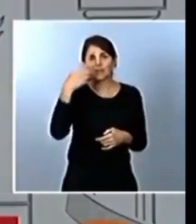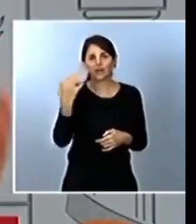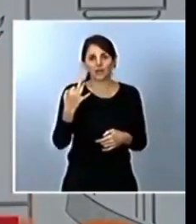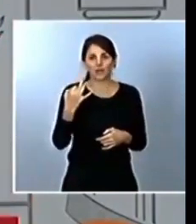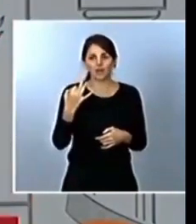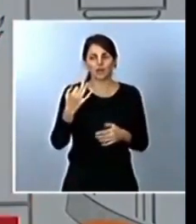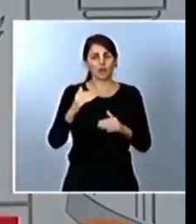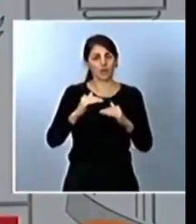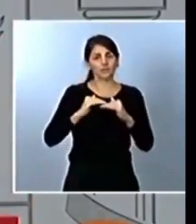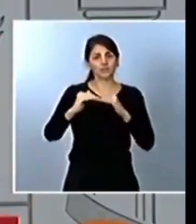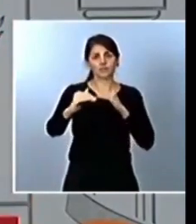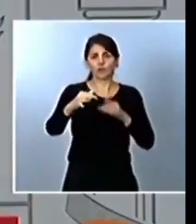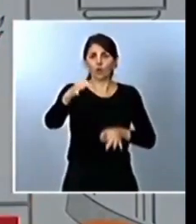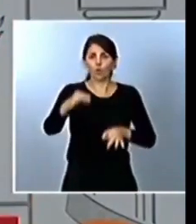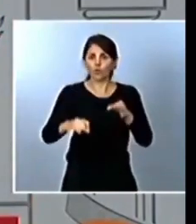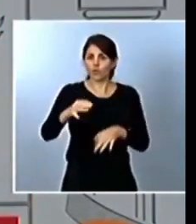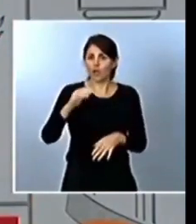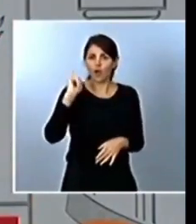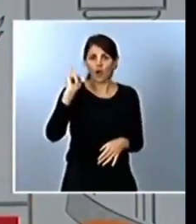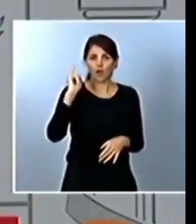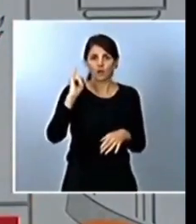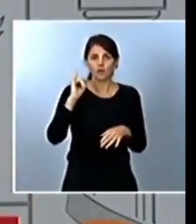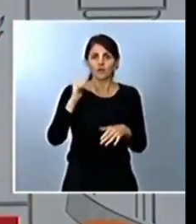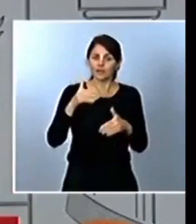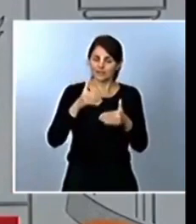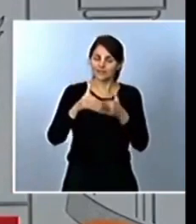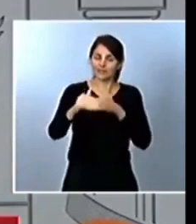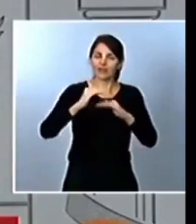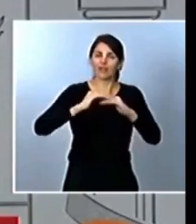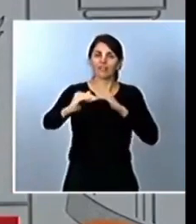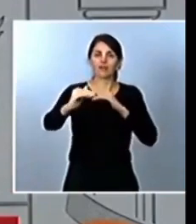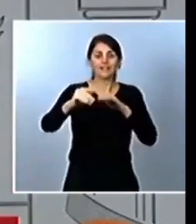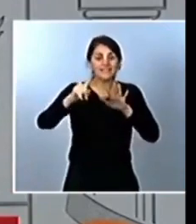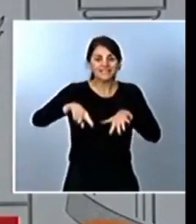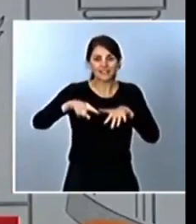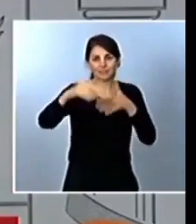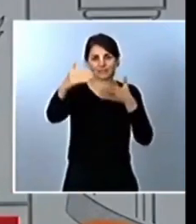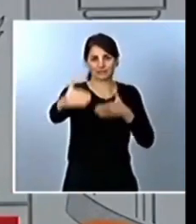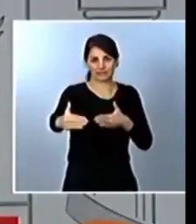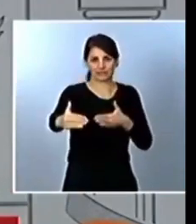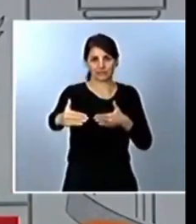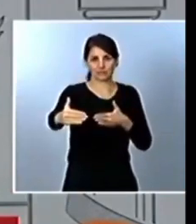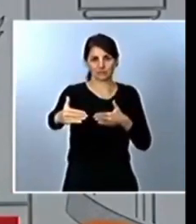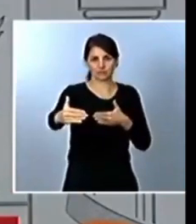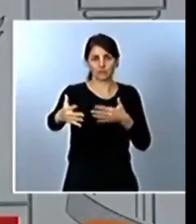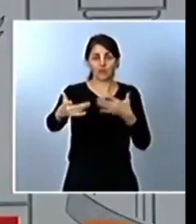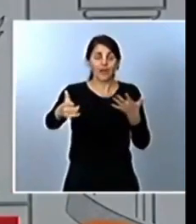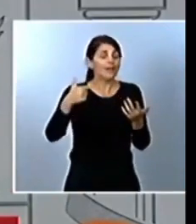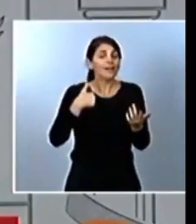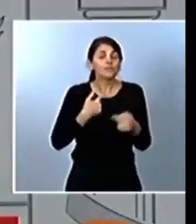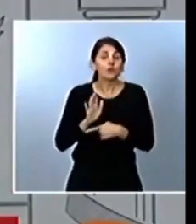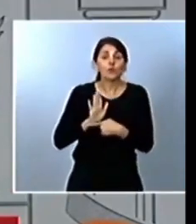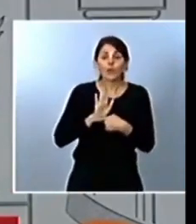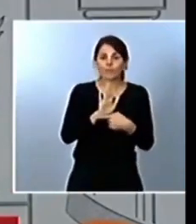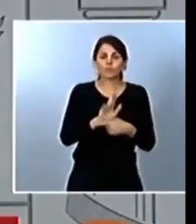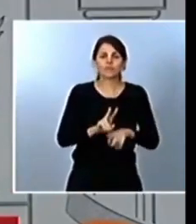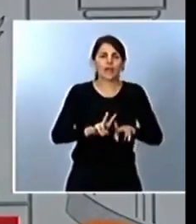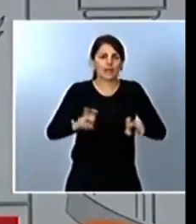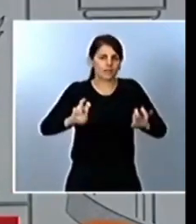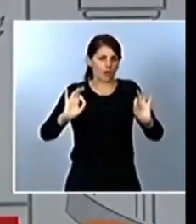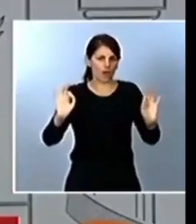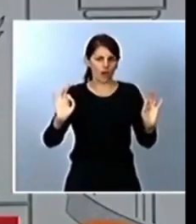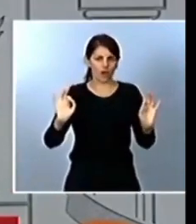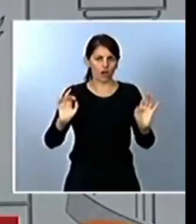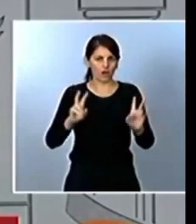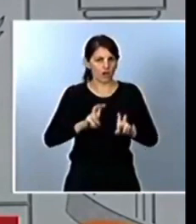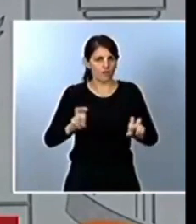determinada durante los próximos 6 meses. E insisto, serán 6 meses, esa es la propuesta inicial, que esperamos debatir y esperamos lograr el apoyo del